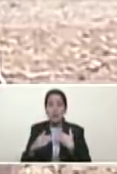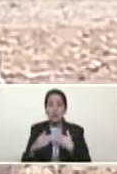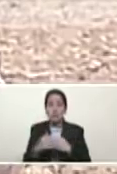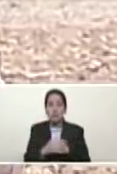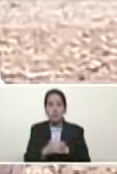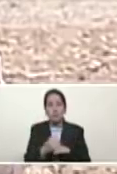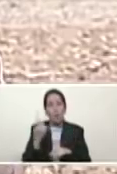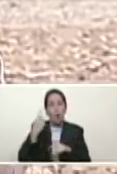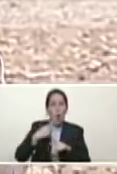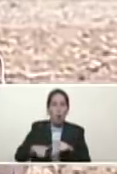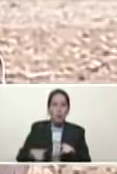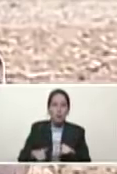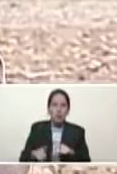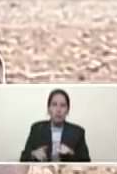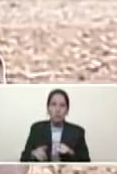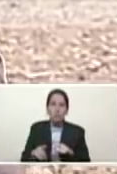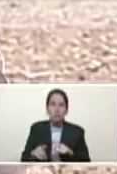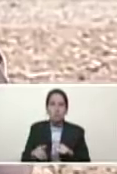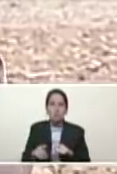por otro lado,